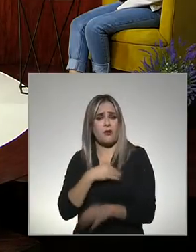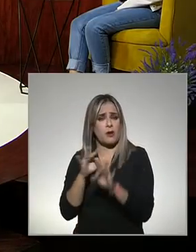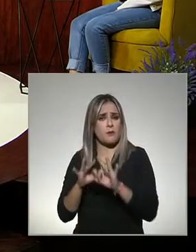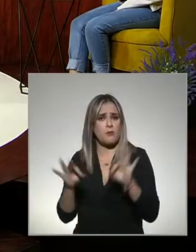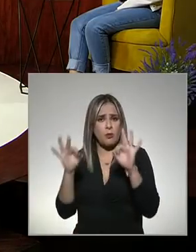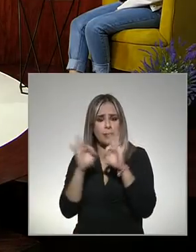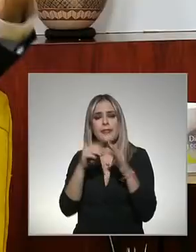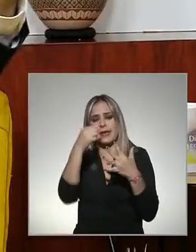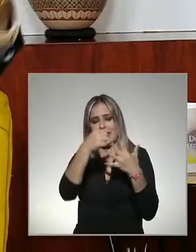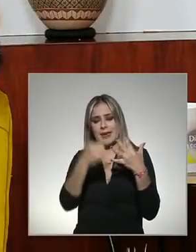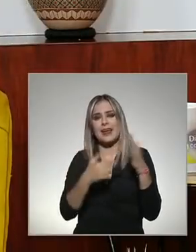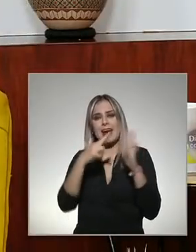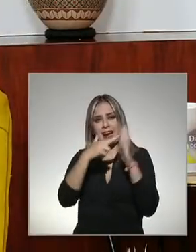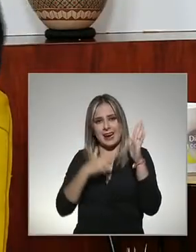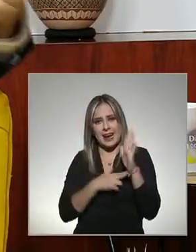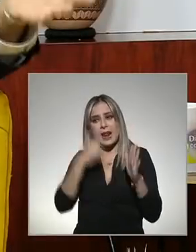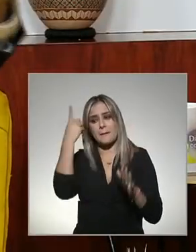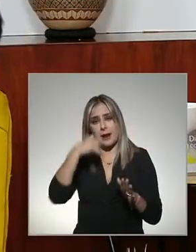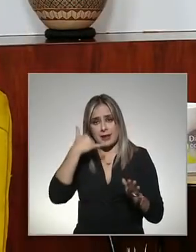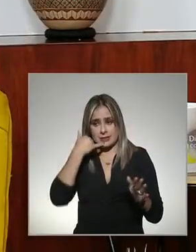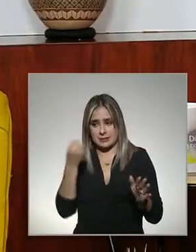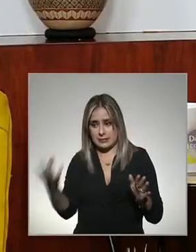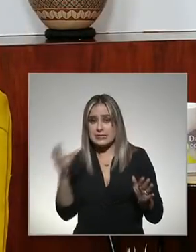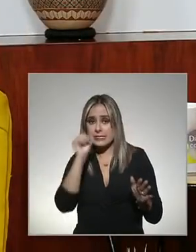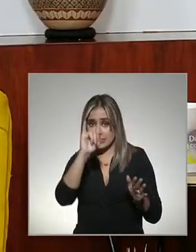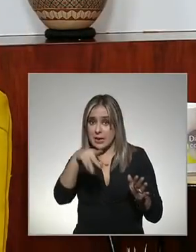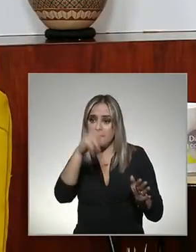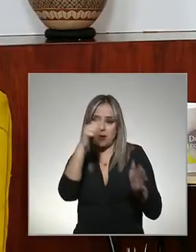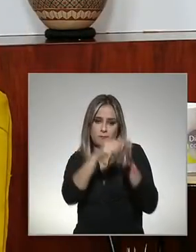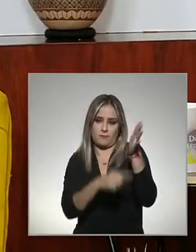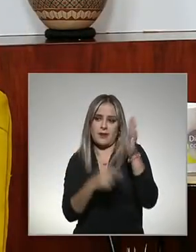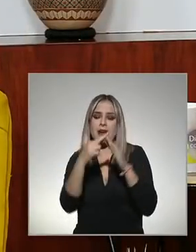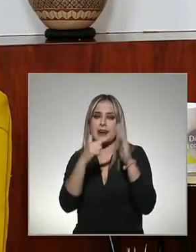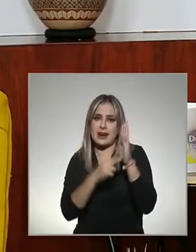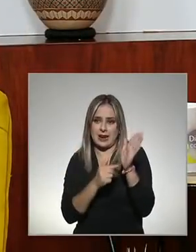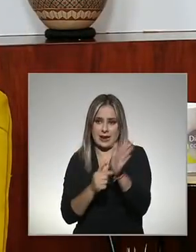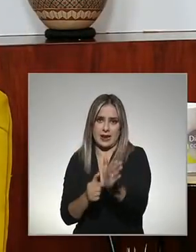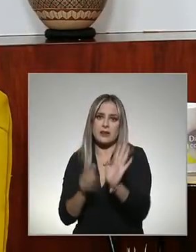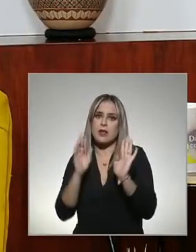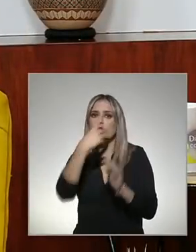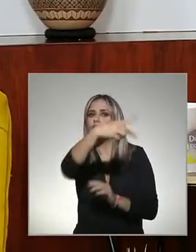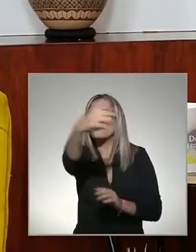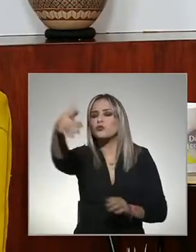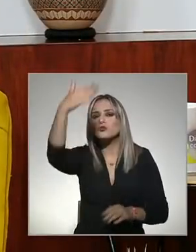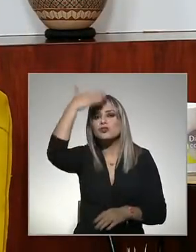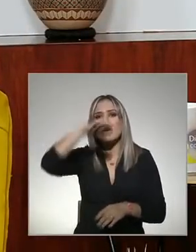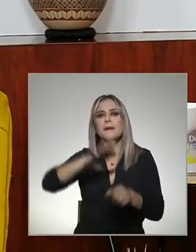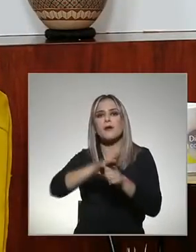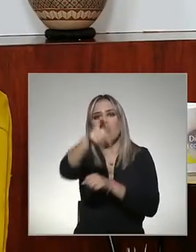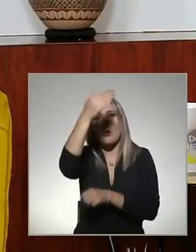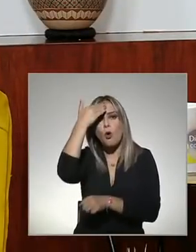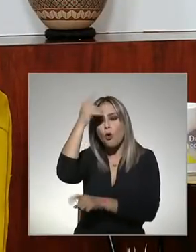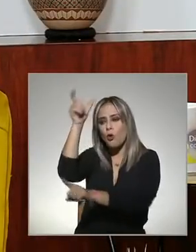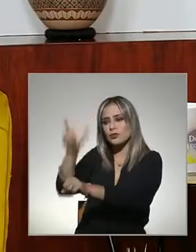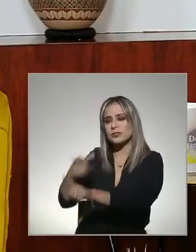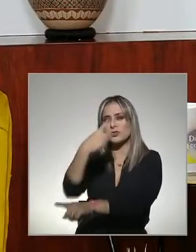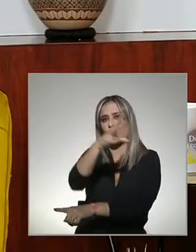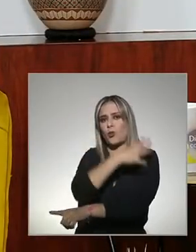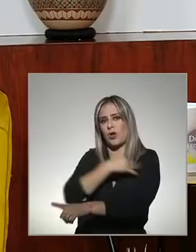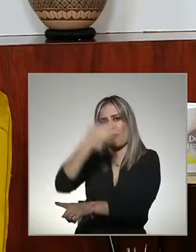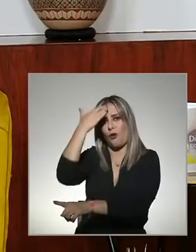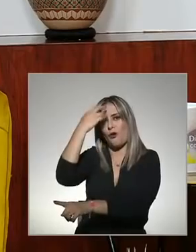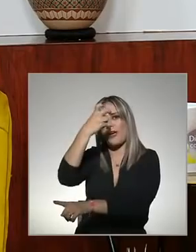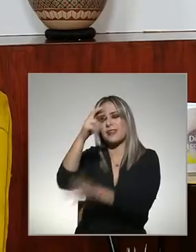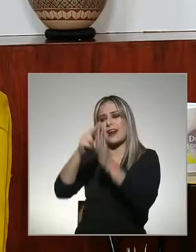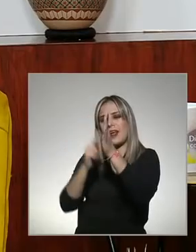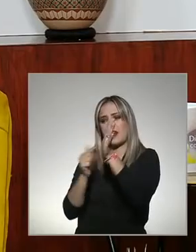más. Son bastantes, lo que quiero es que lo adapten a sus necesidades y a sus propios hijos. Además, hay adolescentes, por